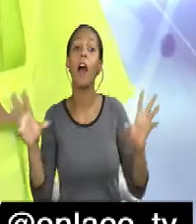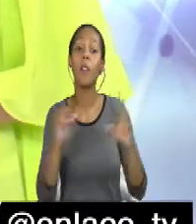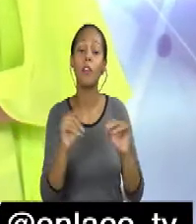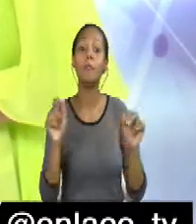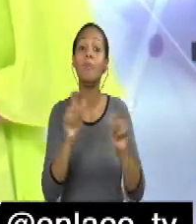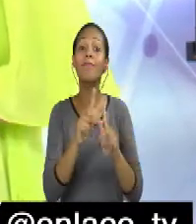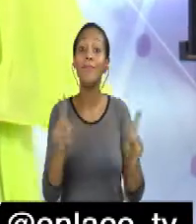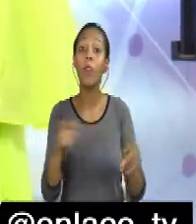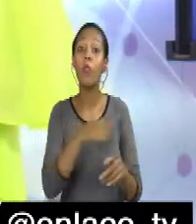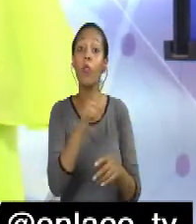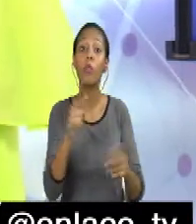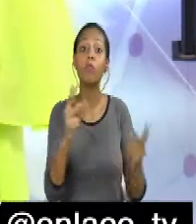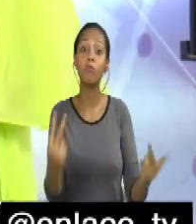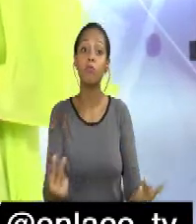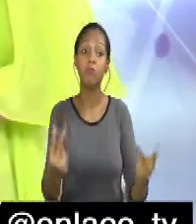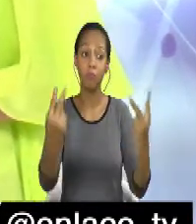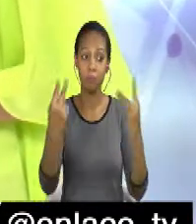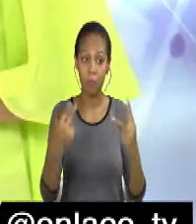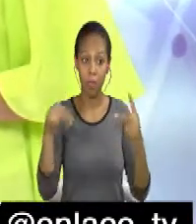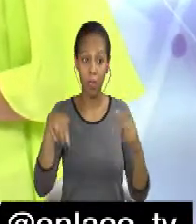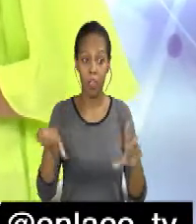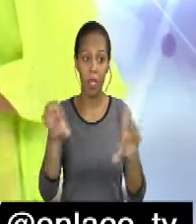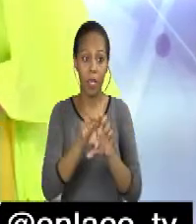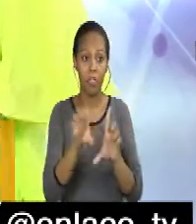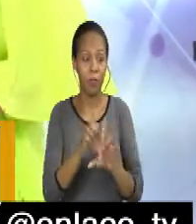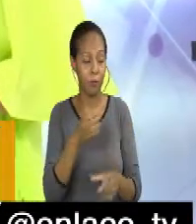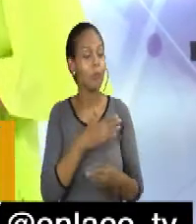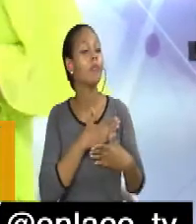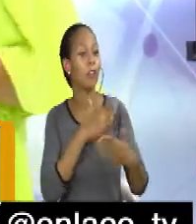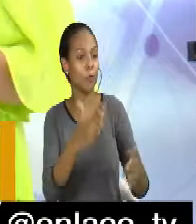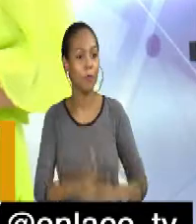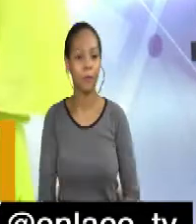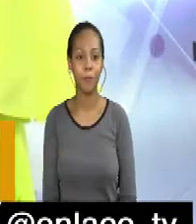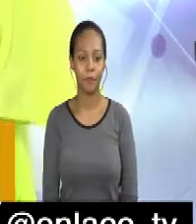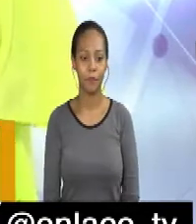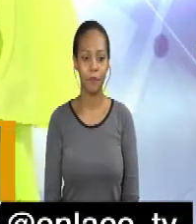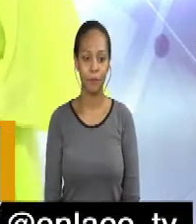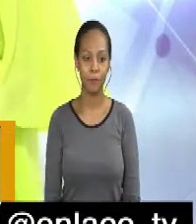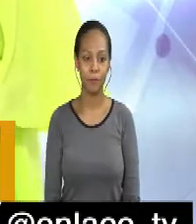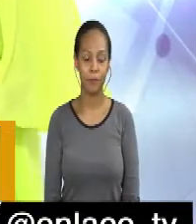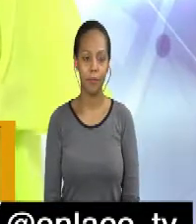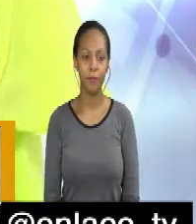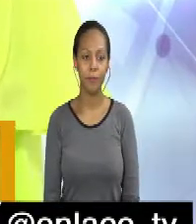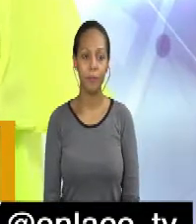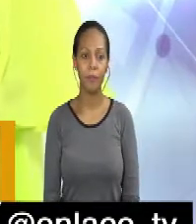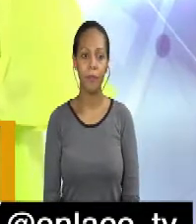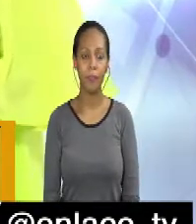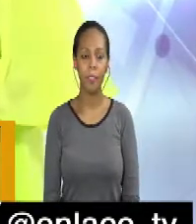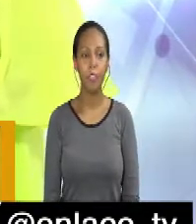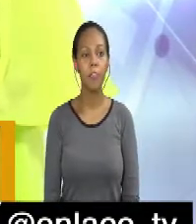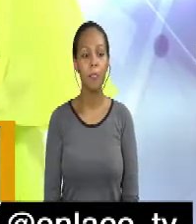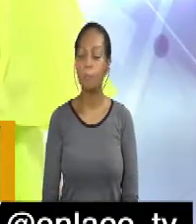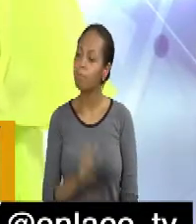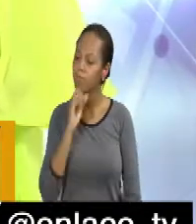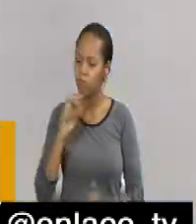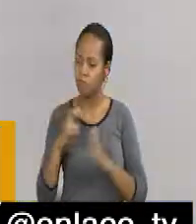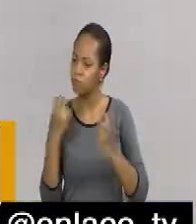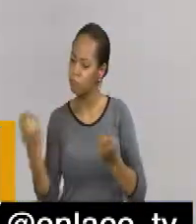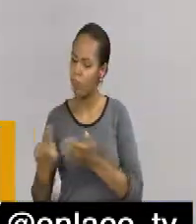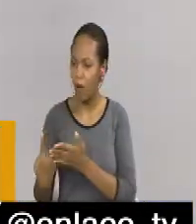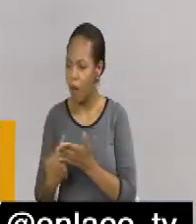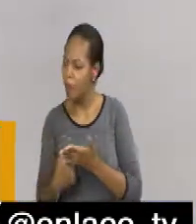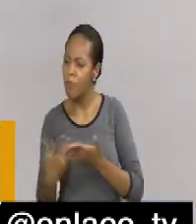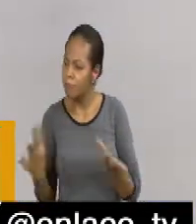que en estos momentos disfrutan del programa del noticiero de Enlace. Doctora Mayerly, ¿cuáles fueron esas conclusiones que se dieron después de esa reunión? Bueno, el comité